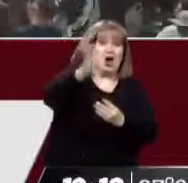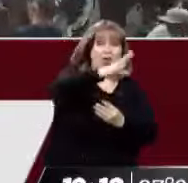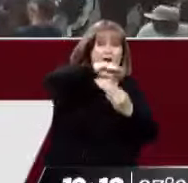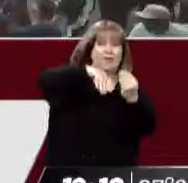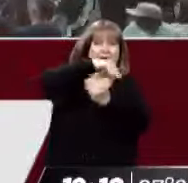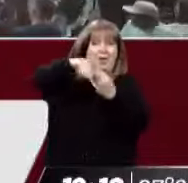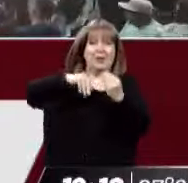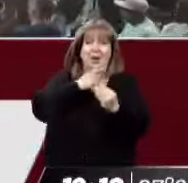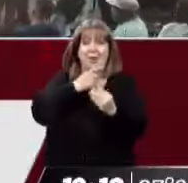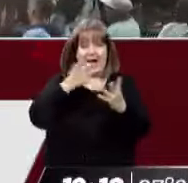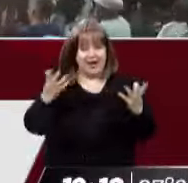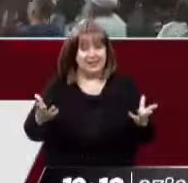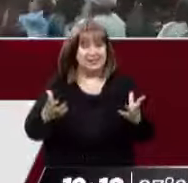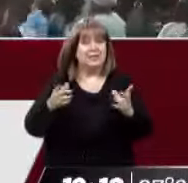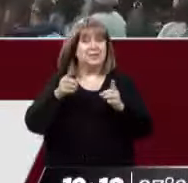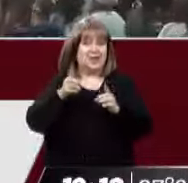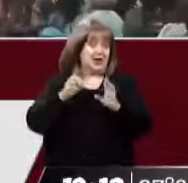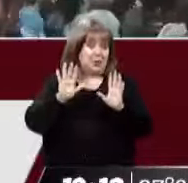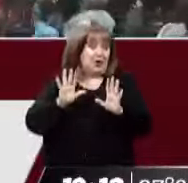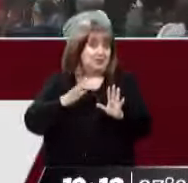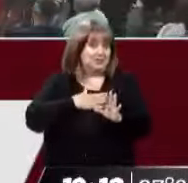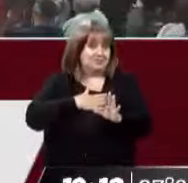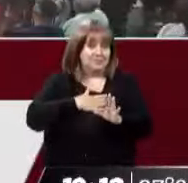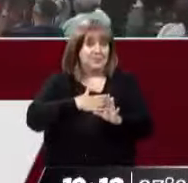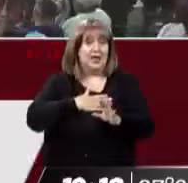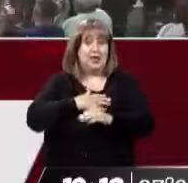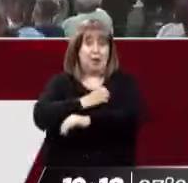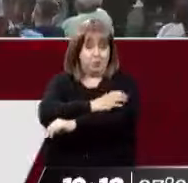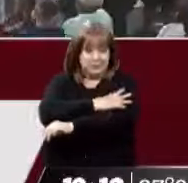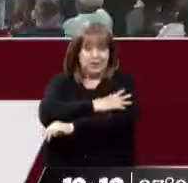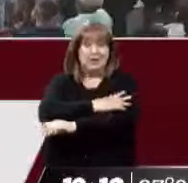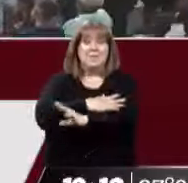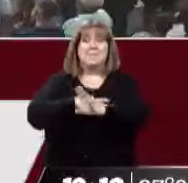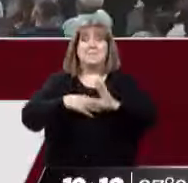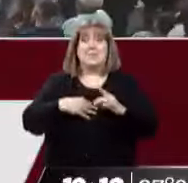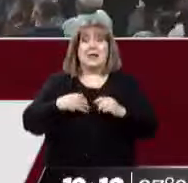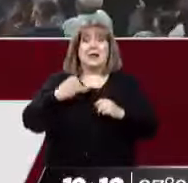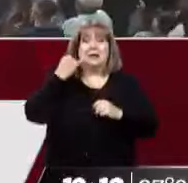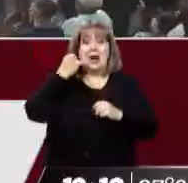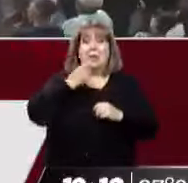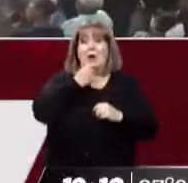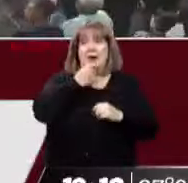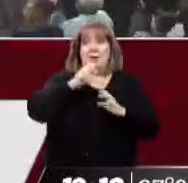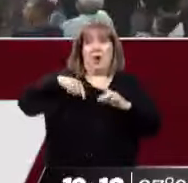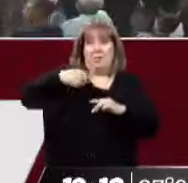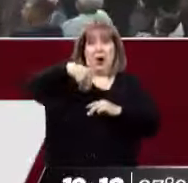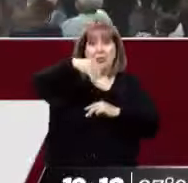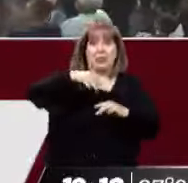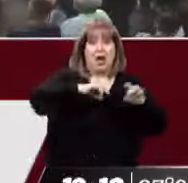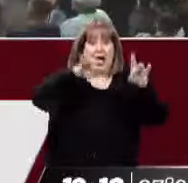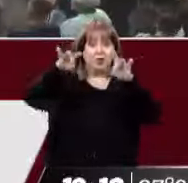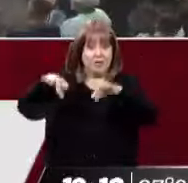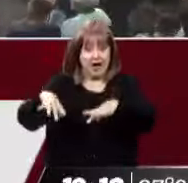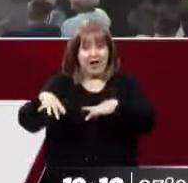en la misma. Claro. Creo que eso sí es impagable. Totalmente. Y no puedo imaginar lo que va a ser si le ganamos a Australia, si le ganamos al